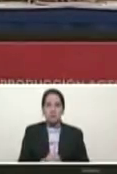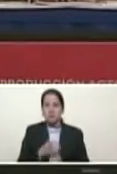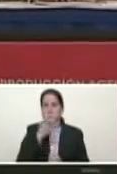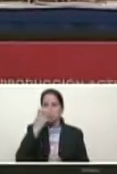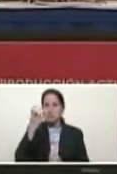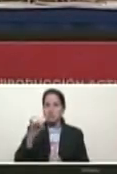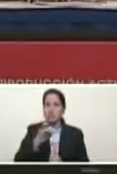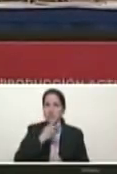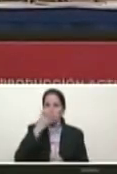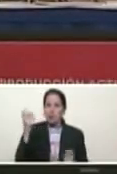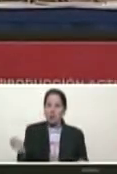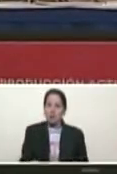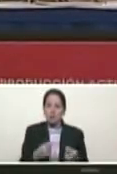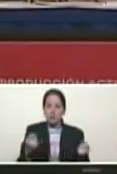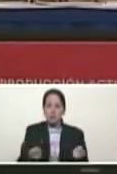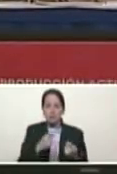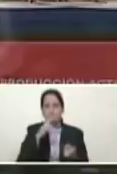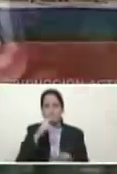Esa es la verdad.